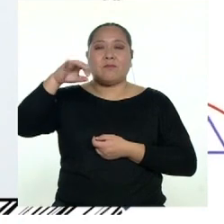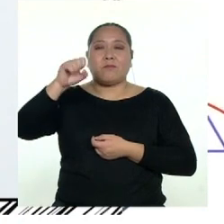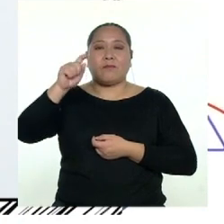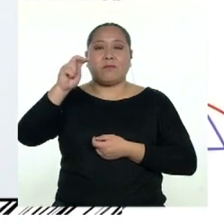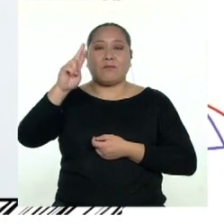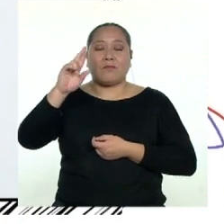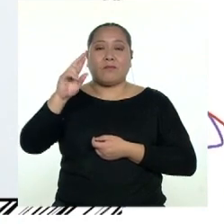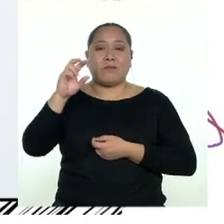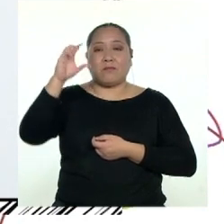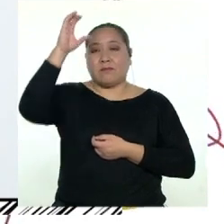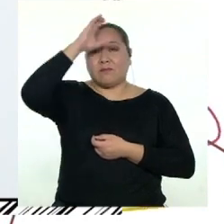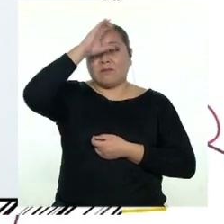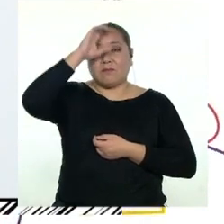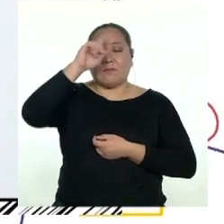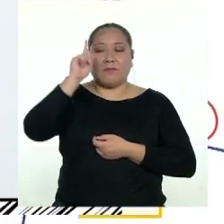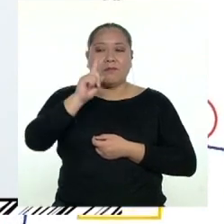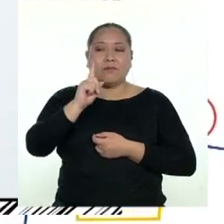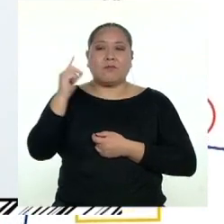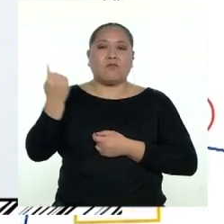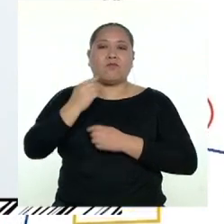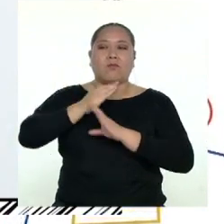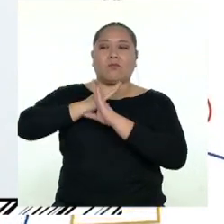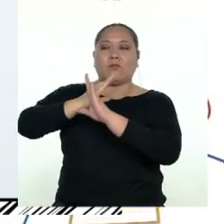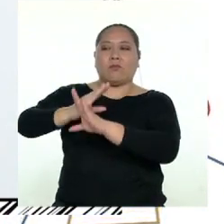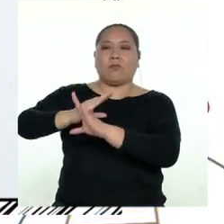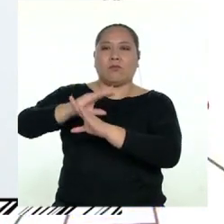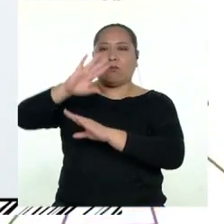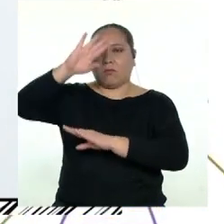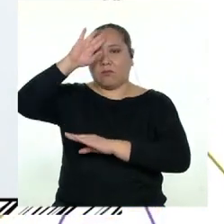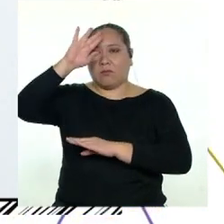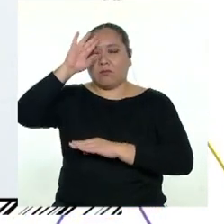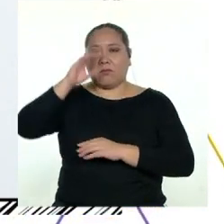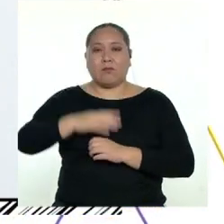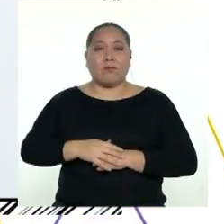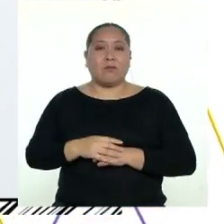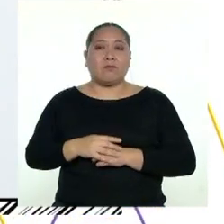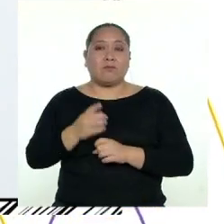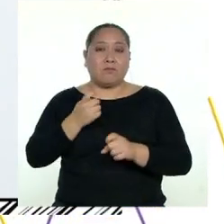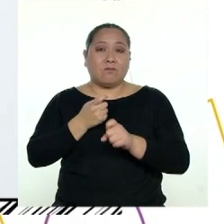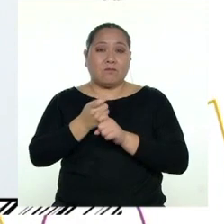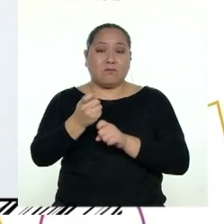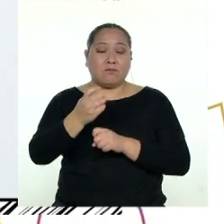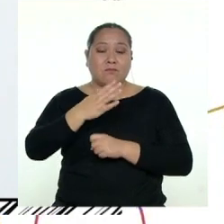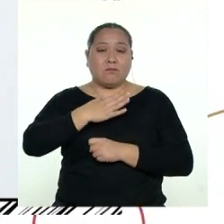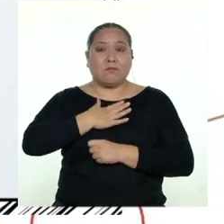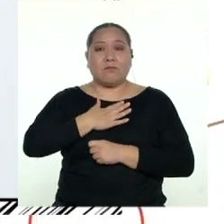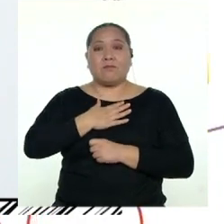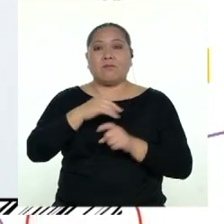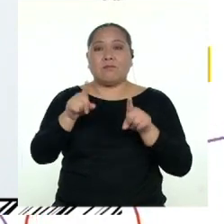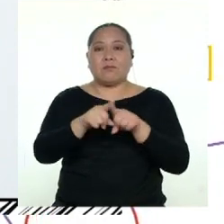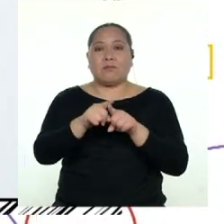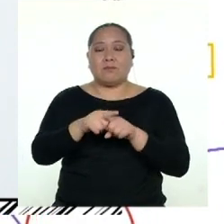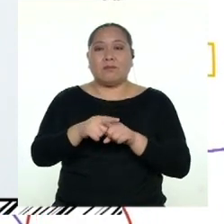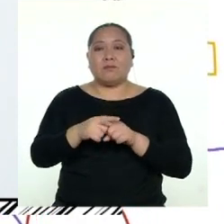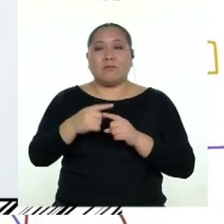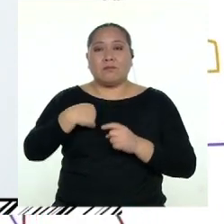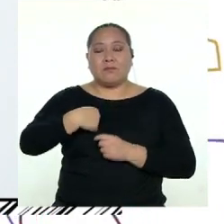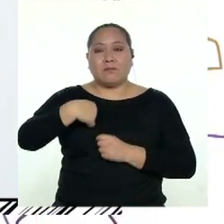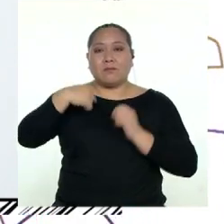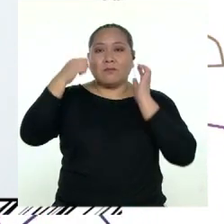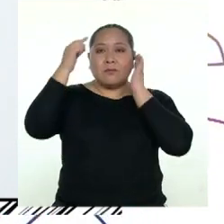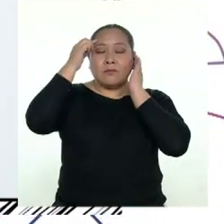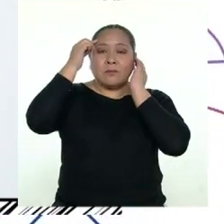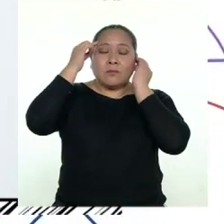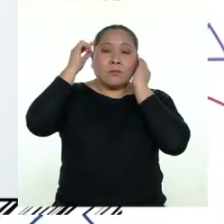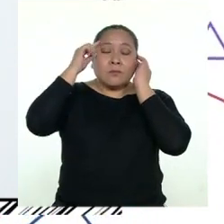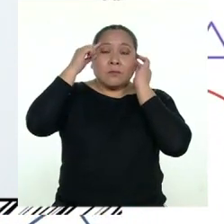implica mucho más que la falta de enfermedades y se ve afectada por nuestro cuerpo y nuestra mente. No solo lo que comemos, sino también